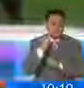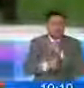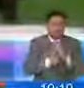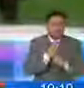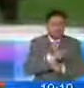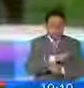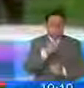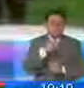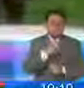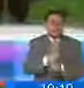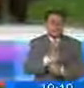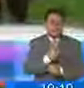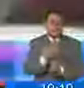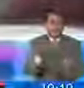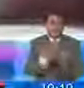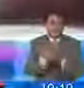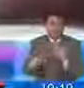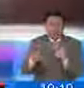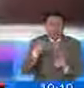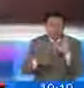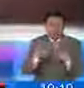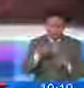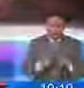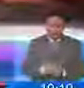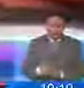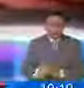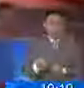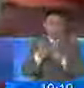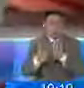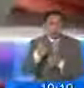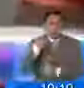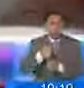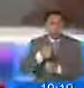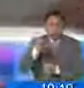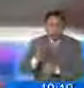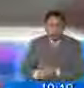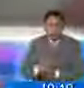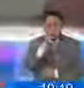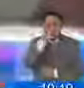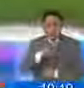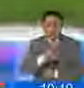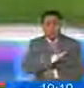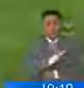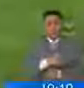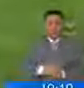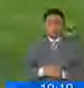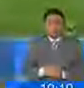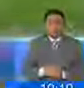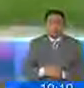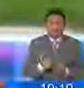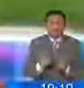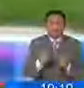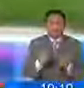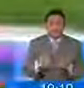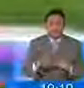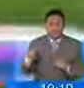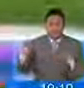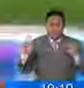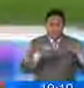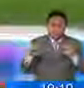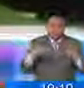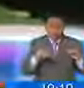trabajaba como recicladora. Trabajadora, buena persona, no ha sido mala la señora. Inmediatamente, corrida la voz de lo